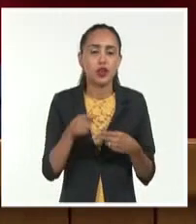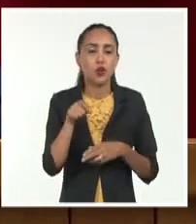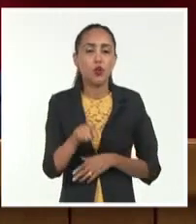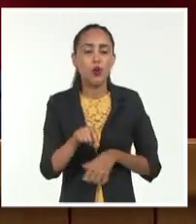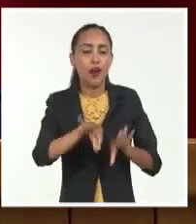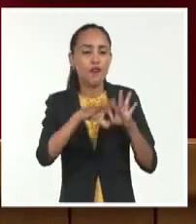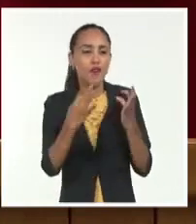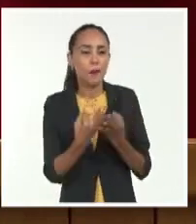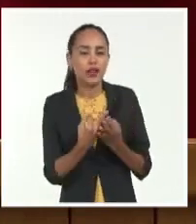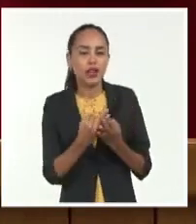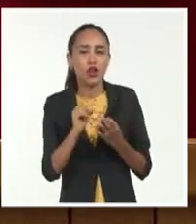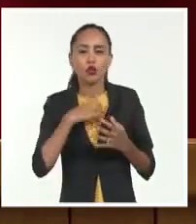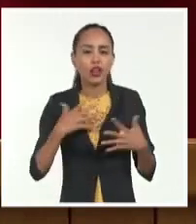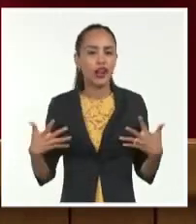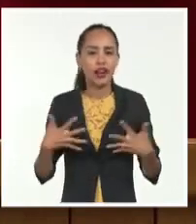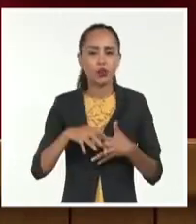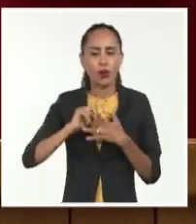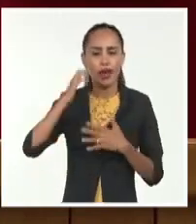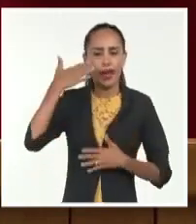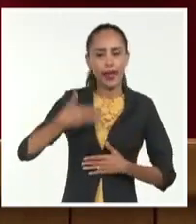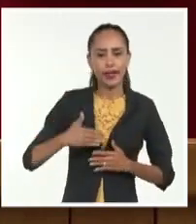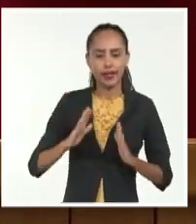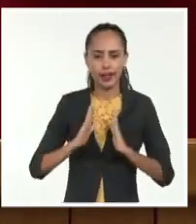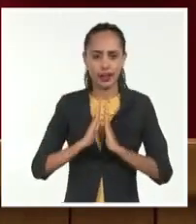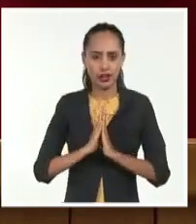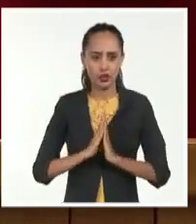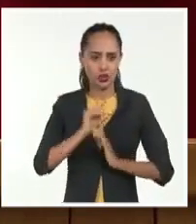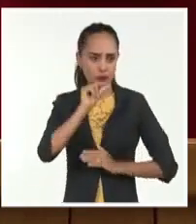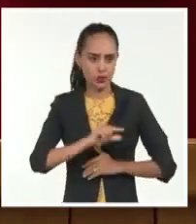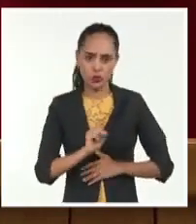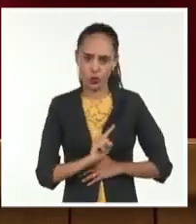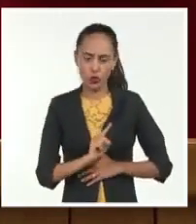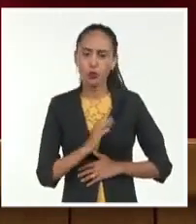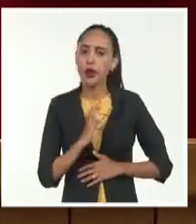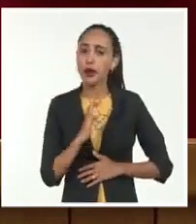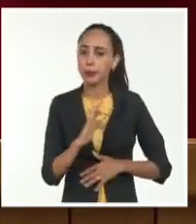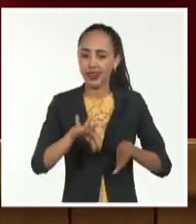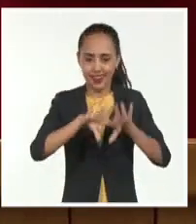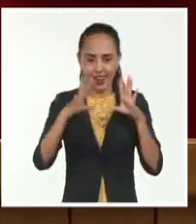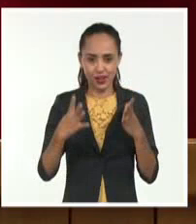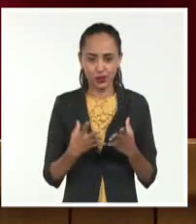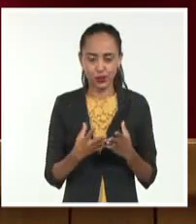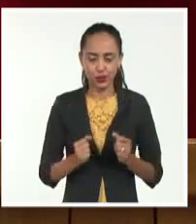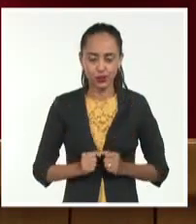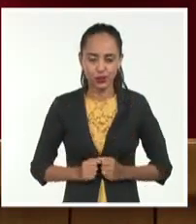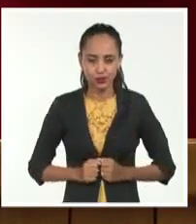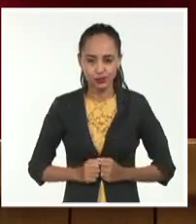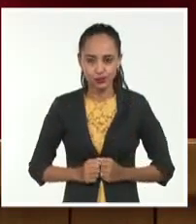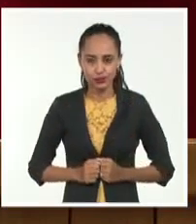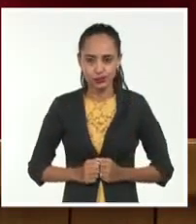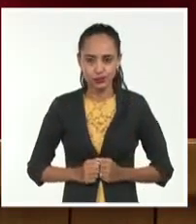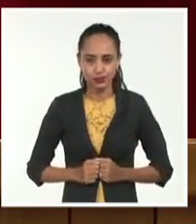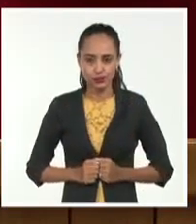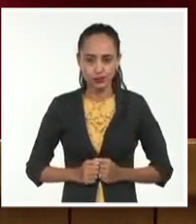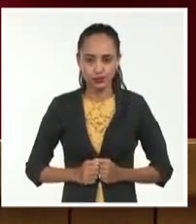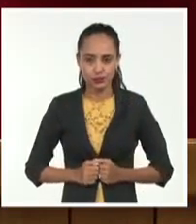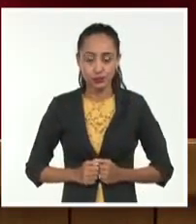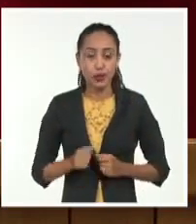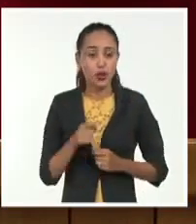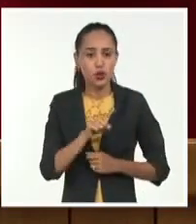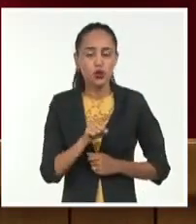convicciones éticas o religiosas de una persona. Tampoco busca la tolerancia, sino el